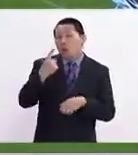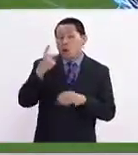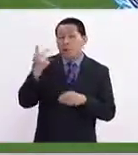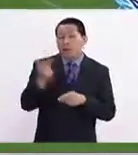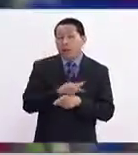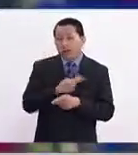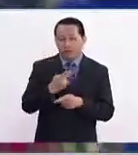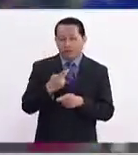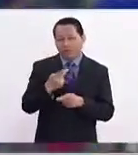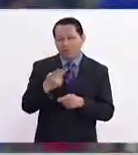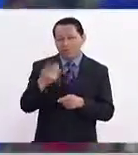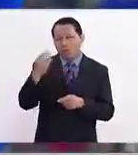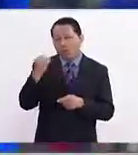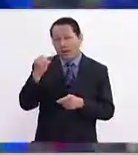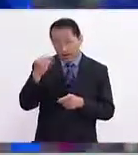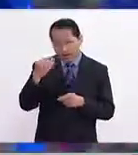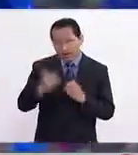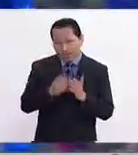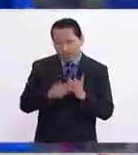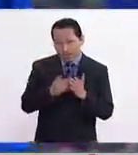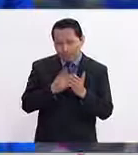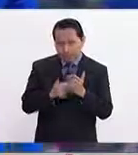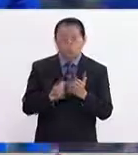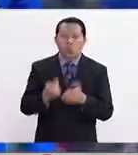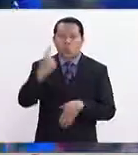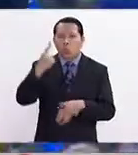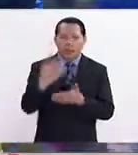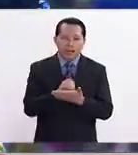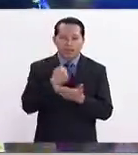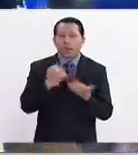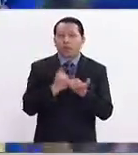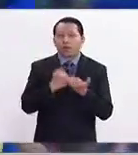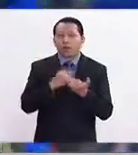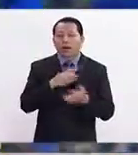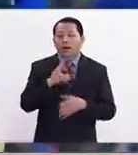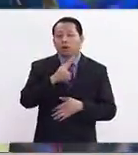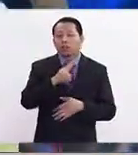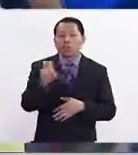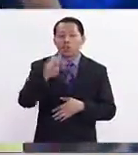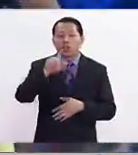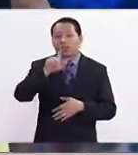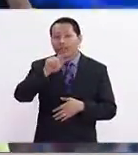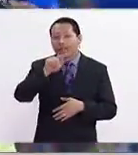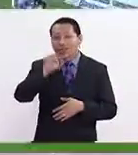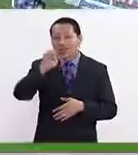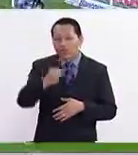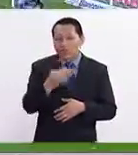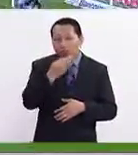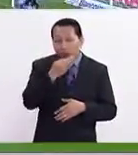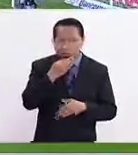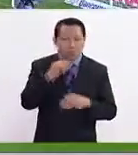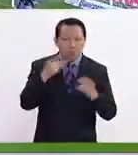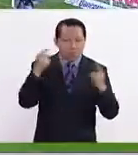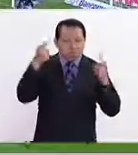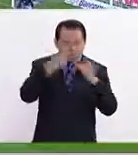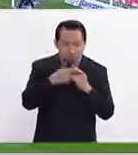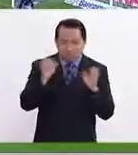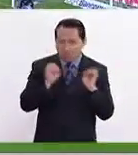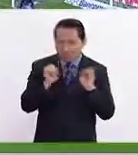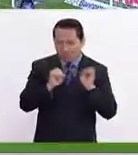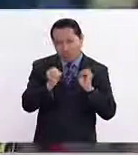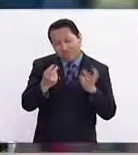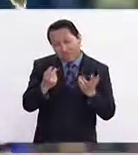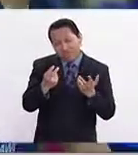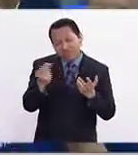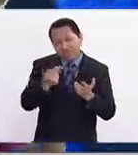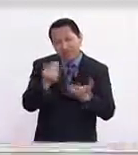últimas 9 veces al Volcán, además de cargar con una sequía de 279 minutos sin anotar. Esto se gana con goles.